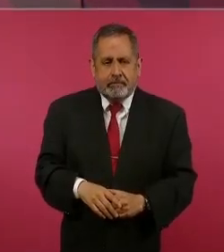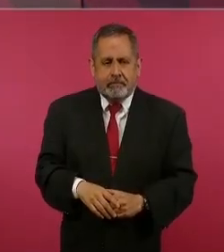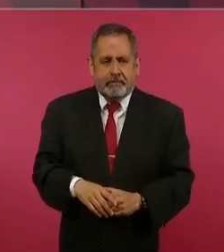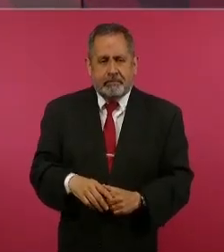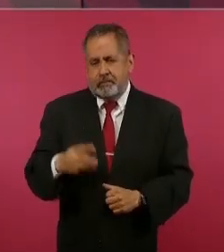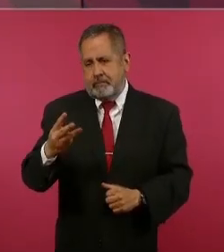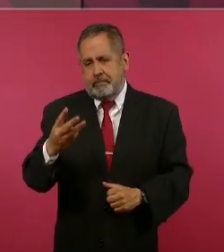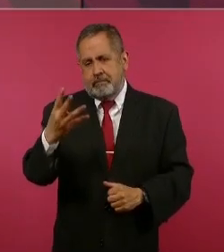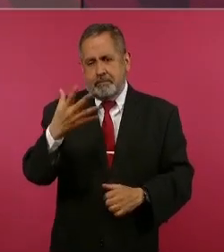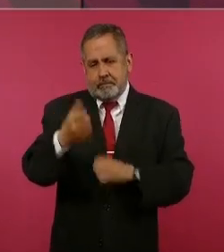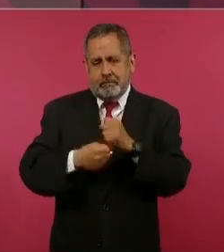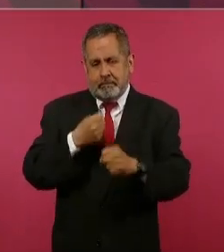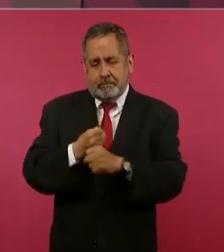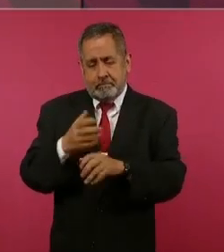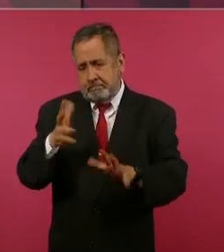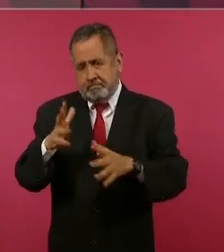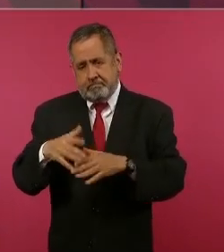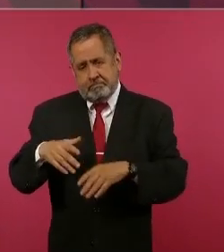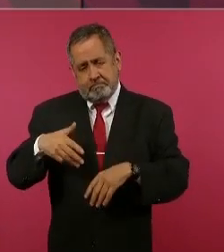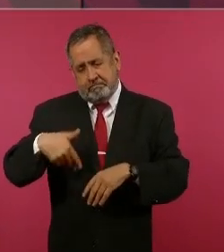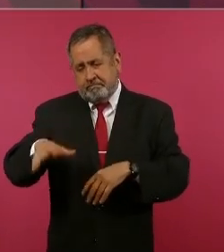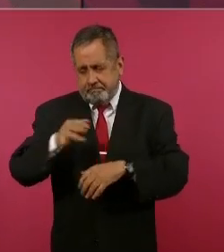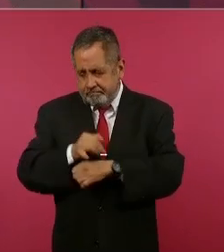pues 3-4 años.